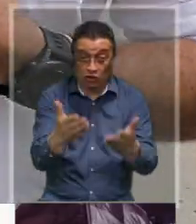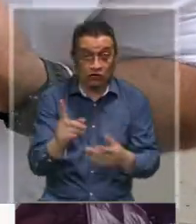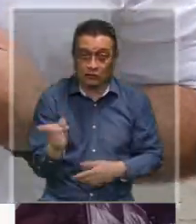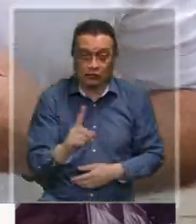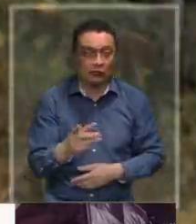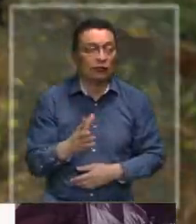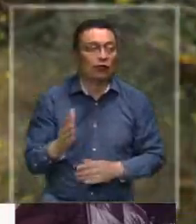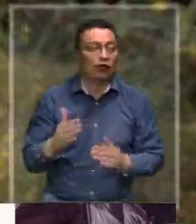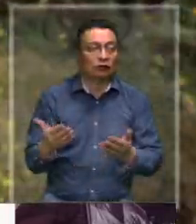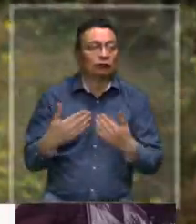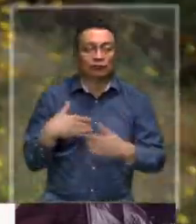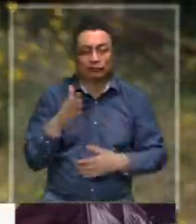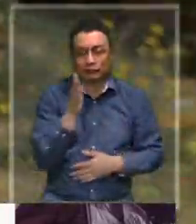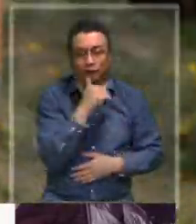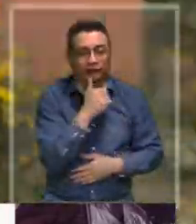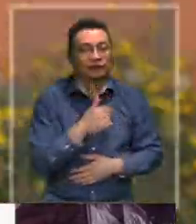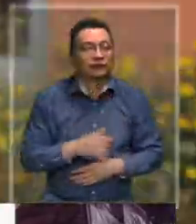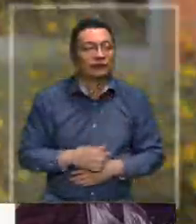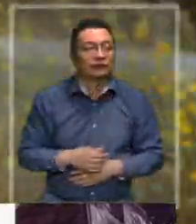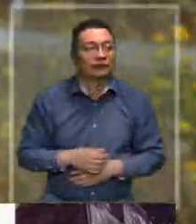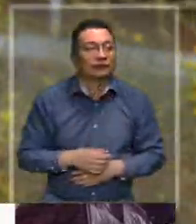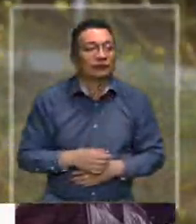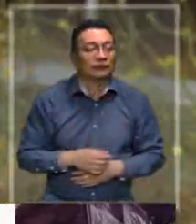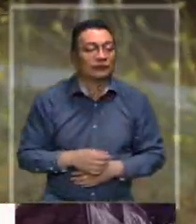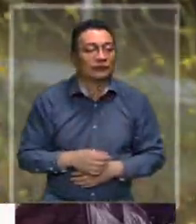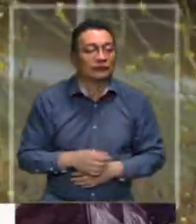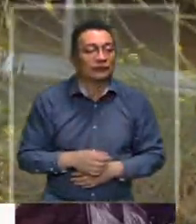va a entregar. Por fuera.